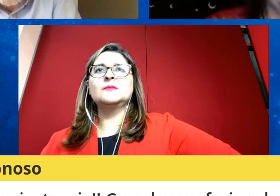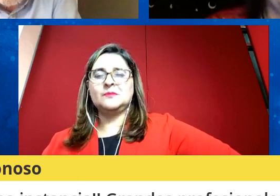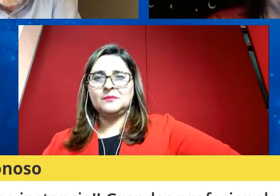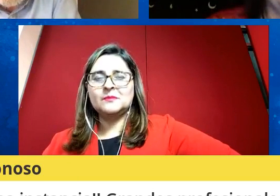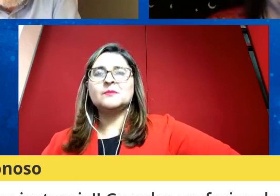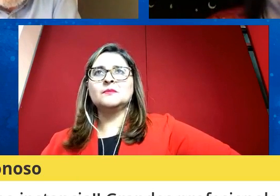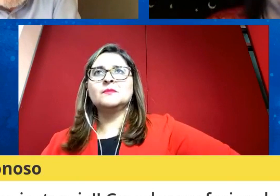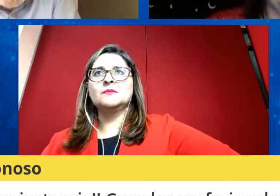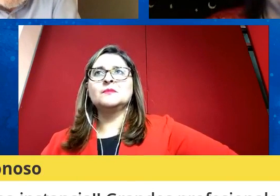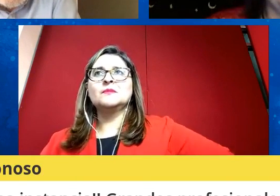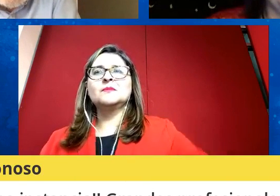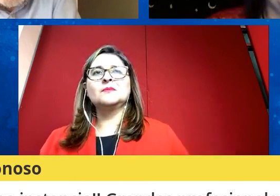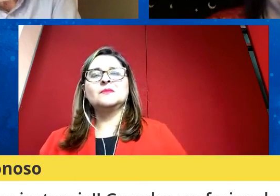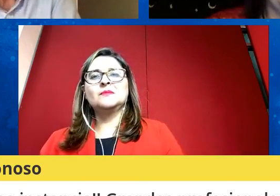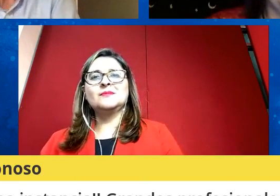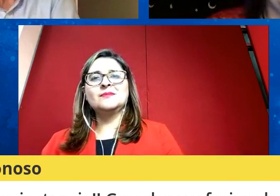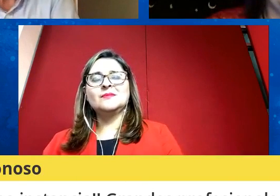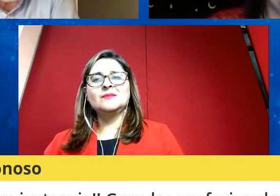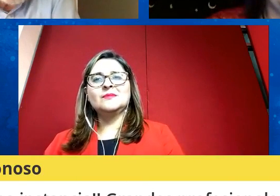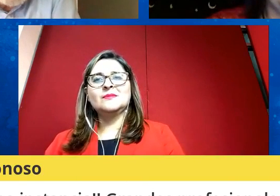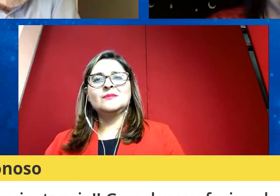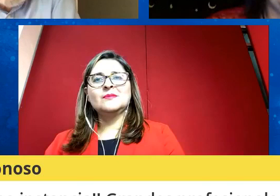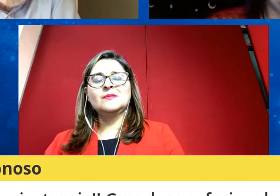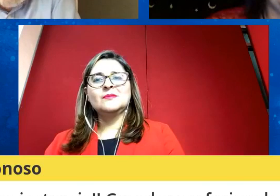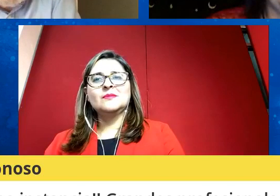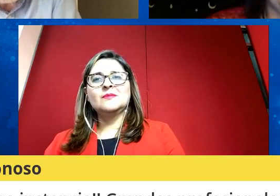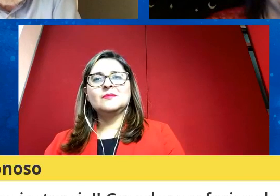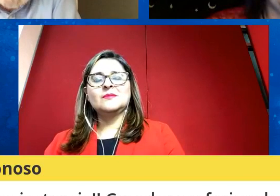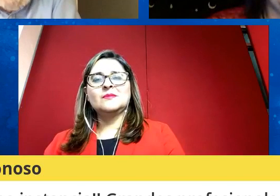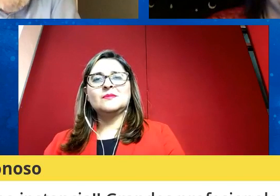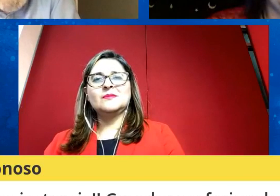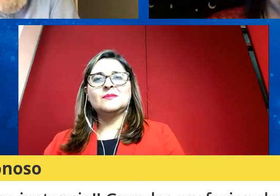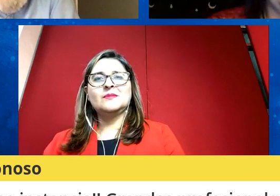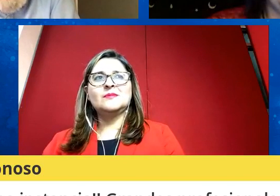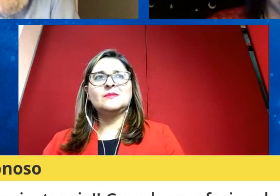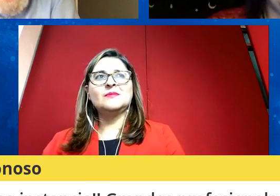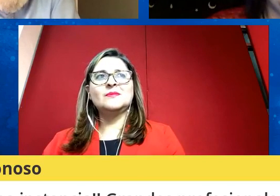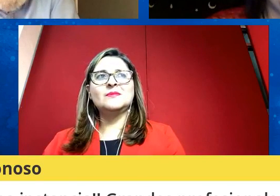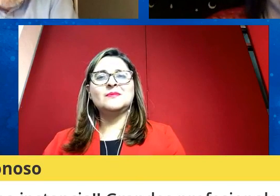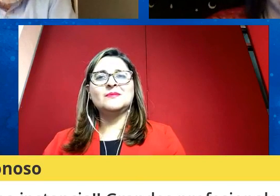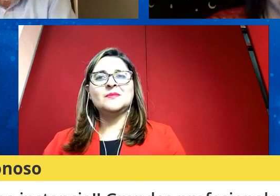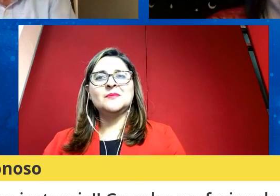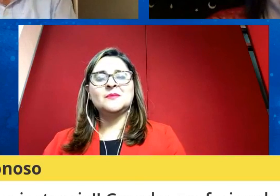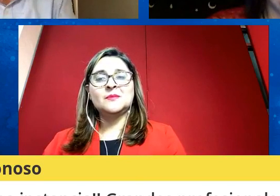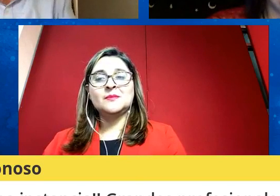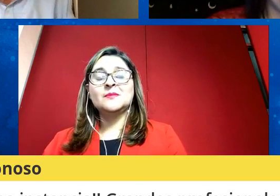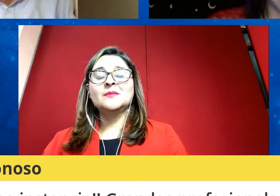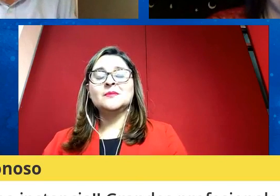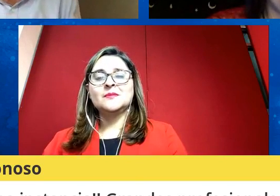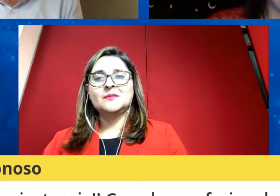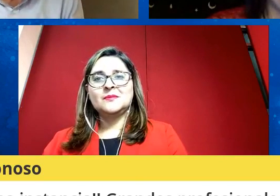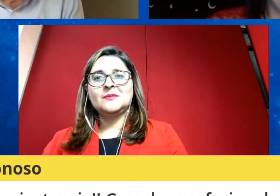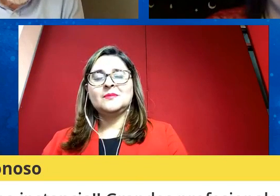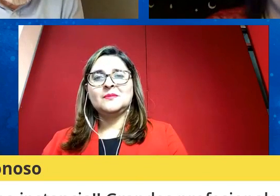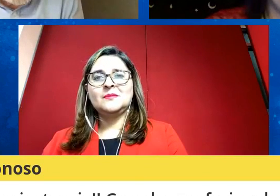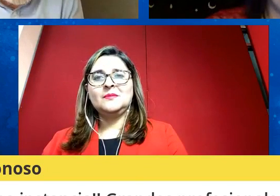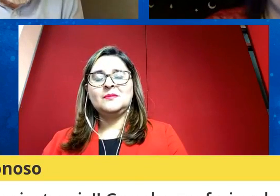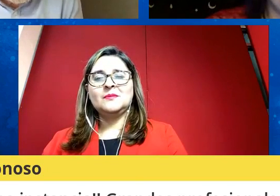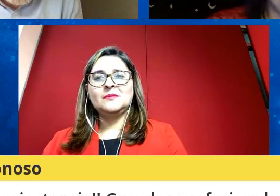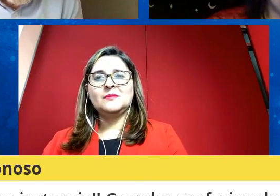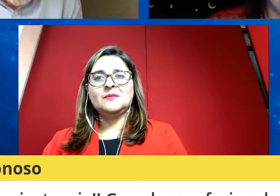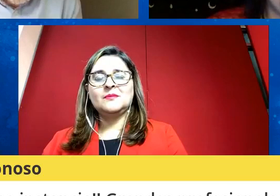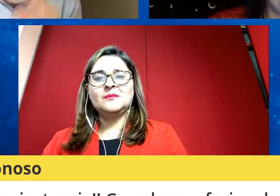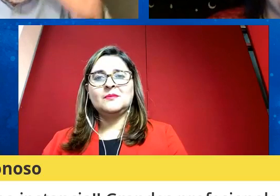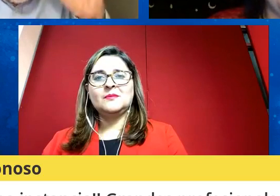muy claramente, se están cargando ahí los flamencos, vamos a tener que irlo a ver a Miami ahora. Pero en el sur